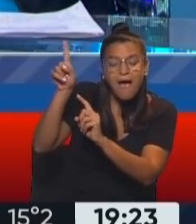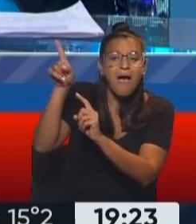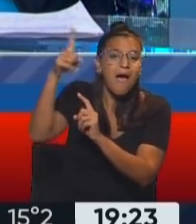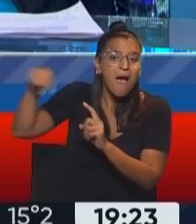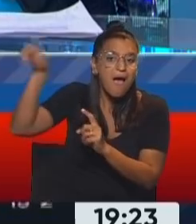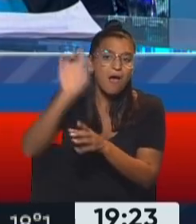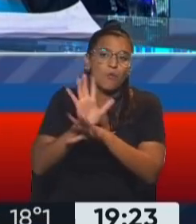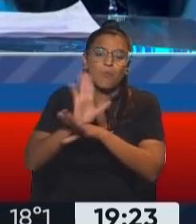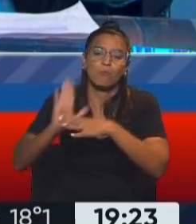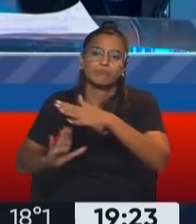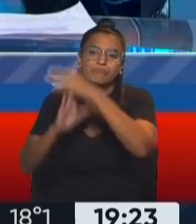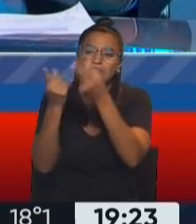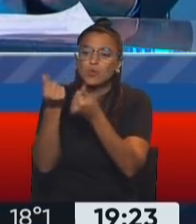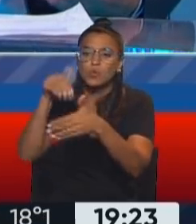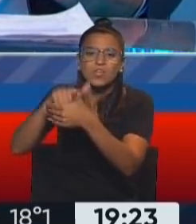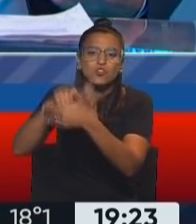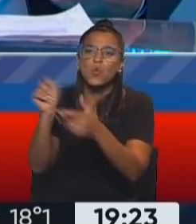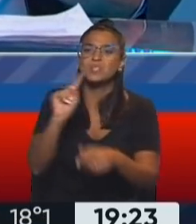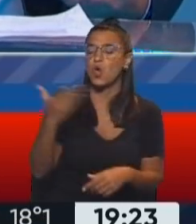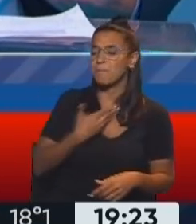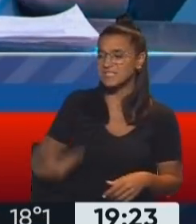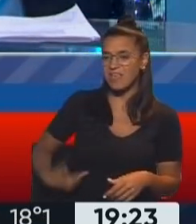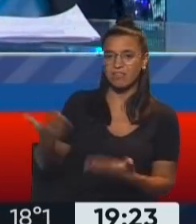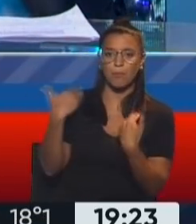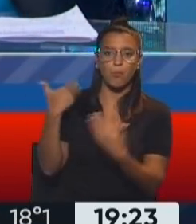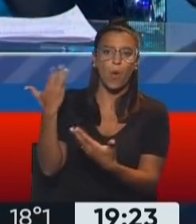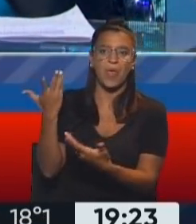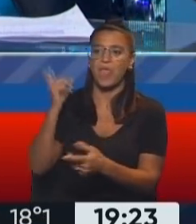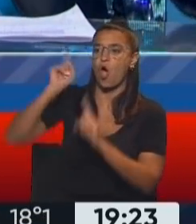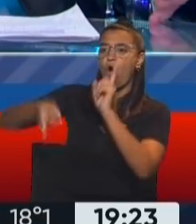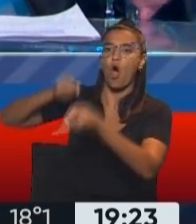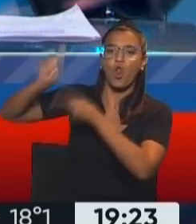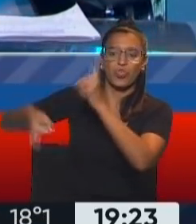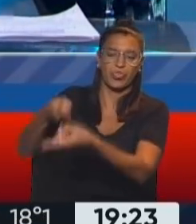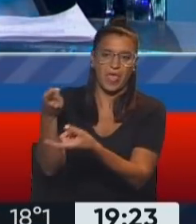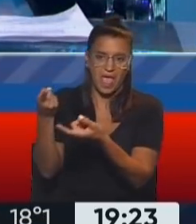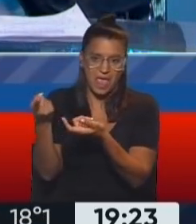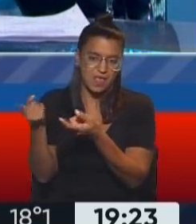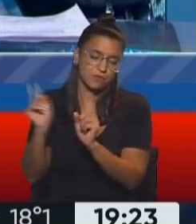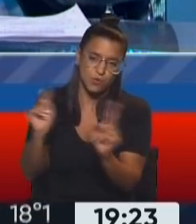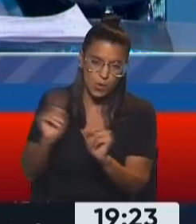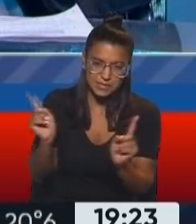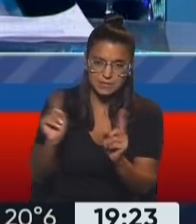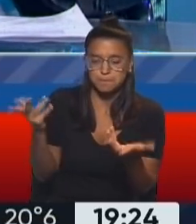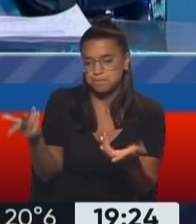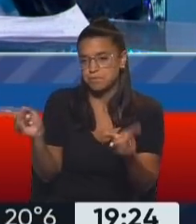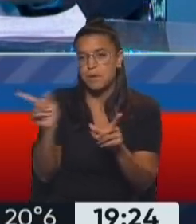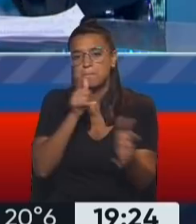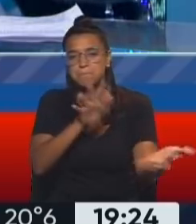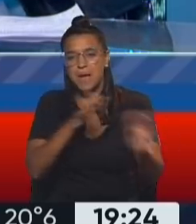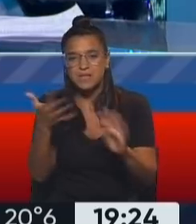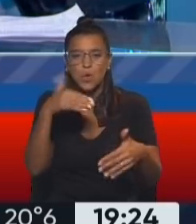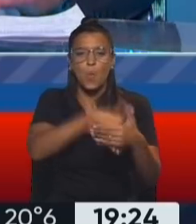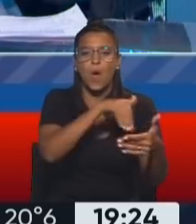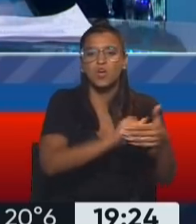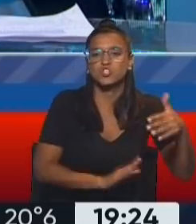cierta autarquía el Tesoro, no es que el gobierno, no es que el presidente de los Estados Unidos le da órdenes al Tesoro, algo asimilable a lo que puede pasar con el